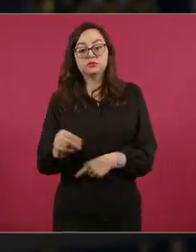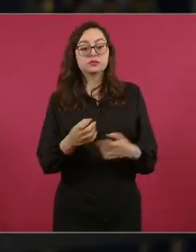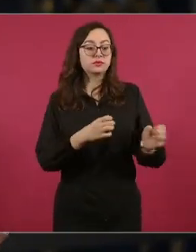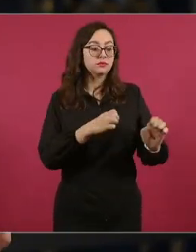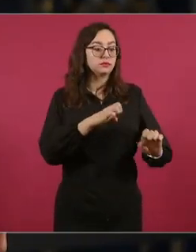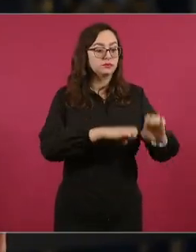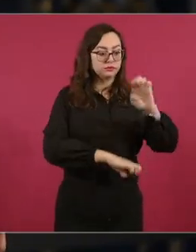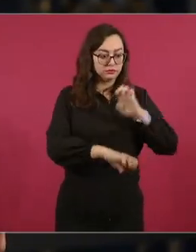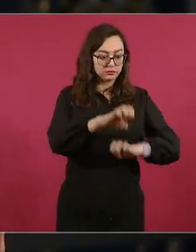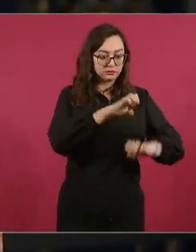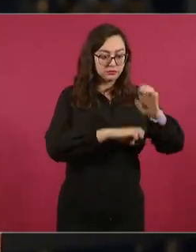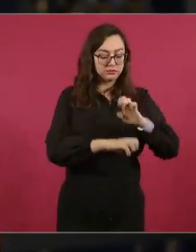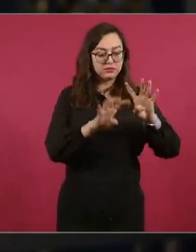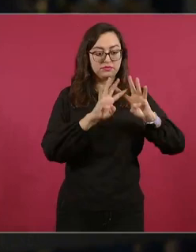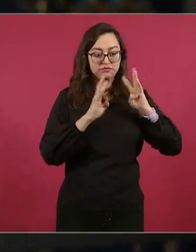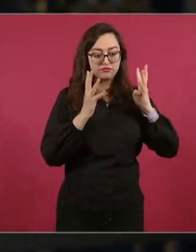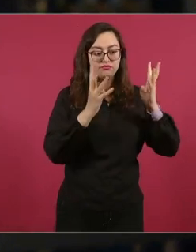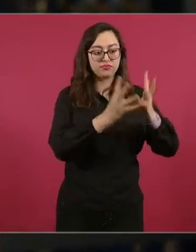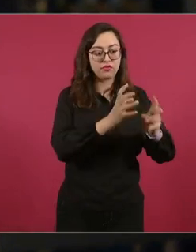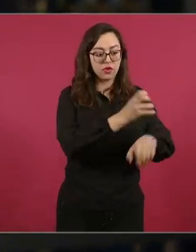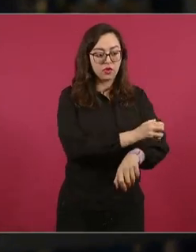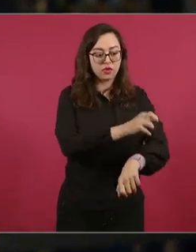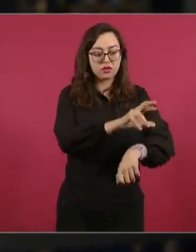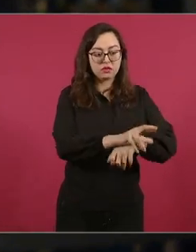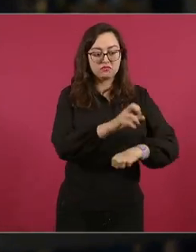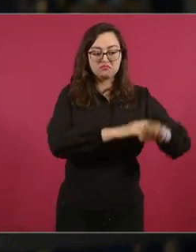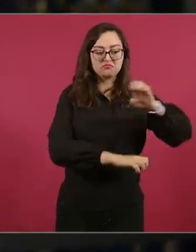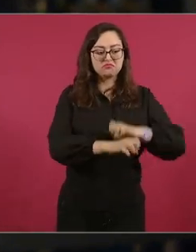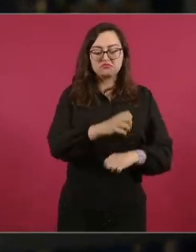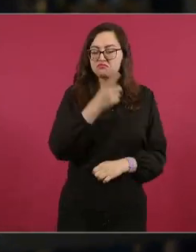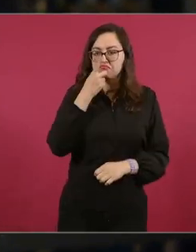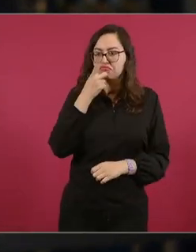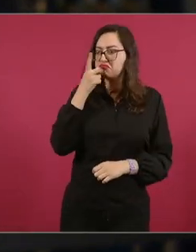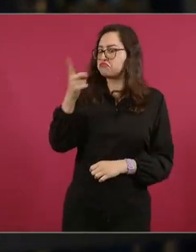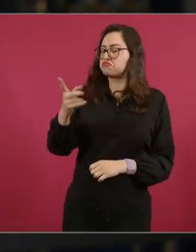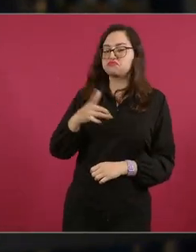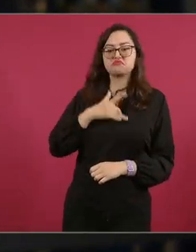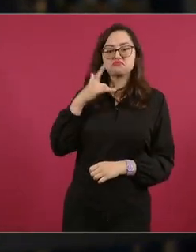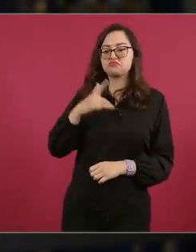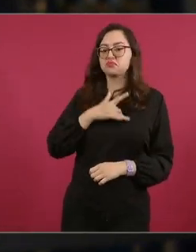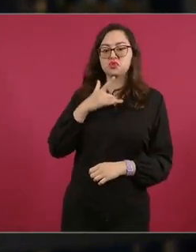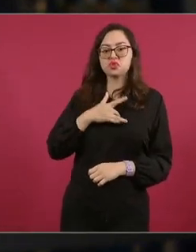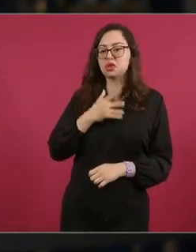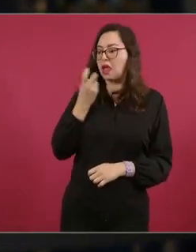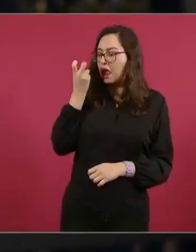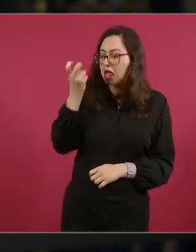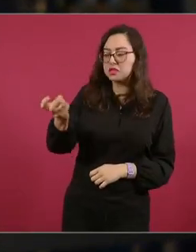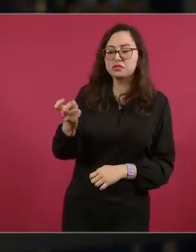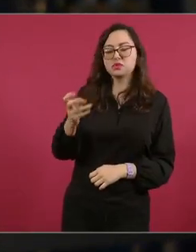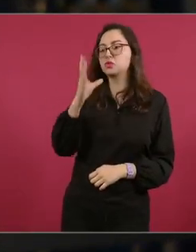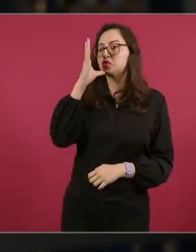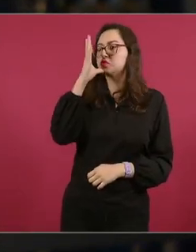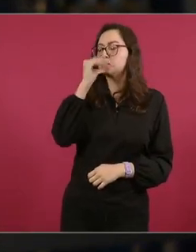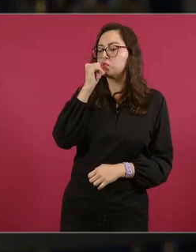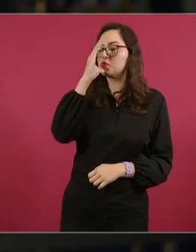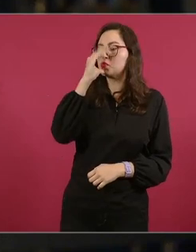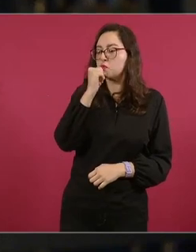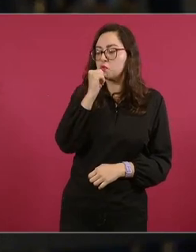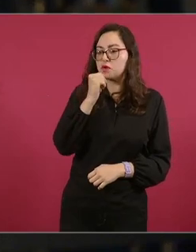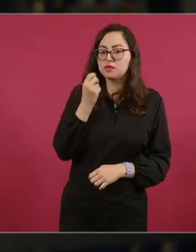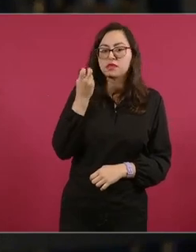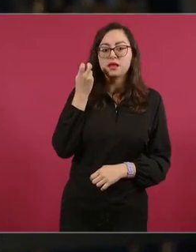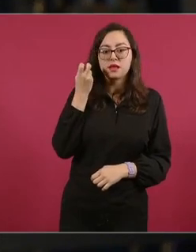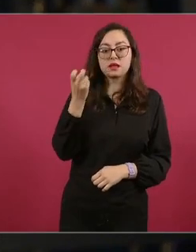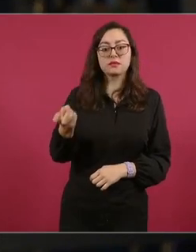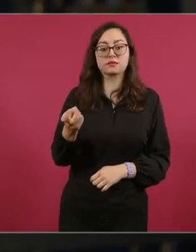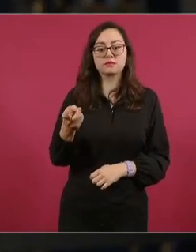alguna parte, en el Consejo Coordinador Empresarial se ha pronunciado diciendo que no es muy oportuno o posible que se pueda hacer un análisis